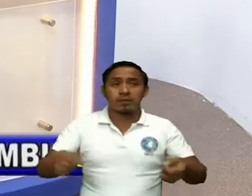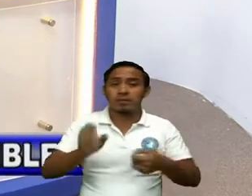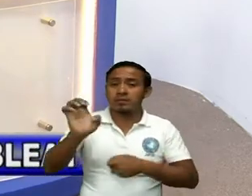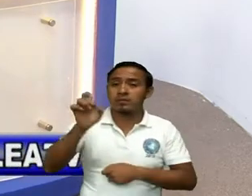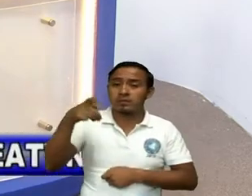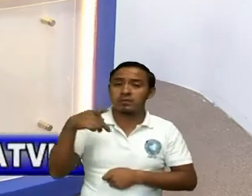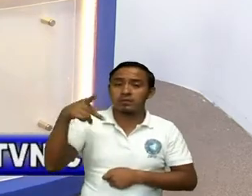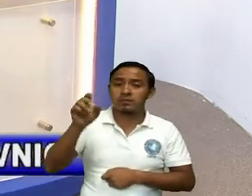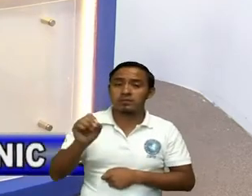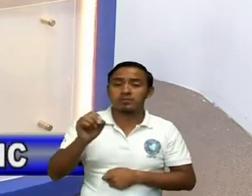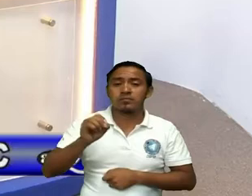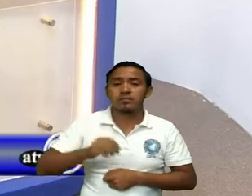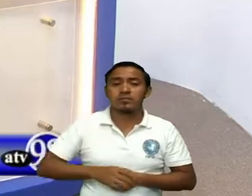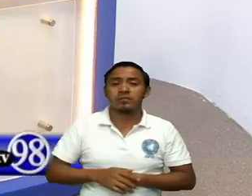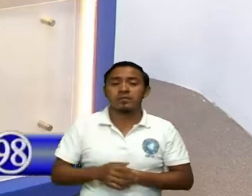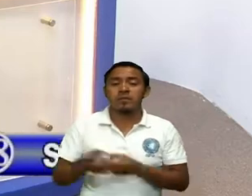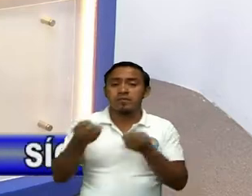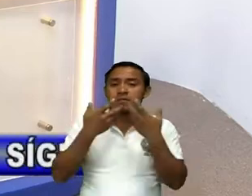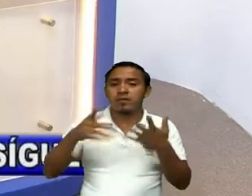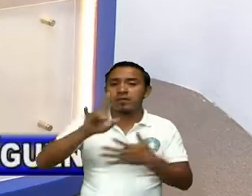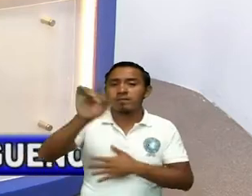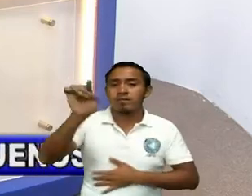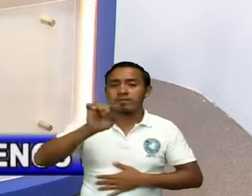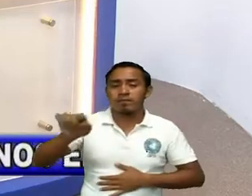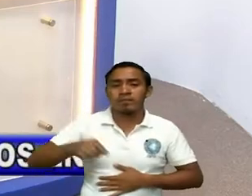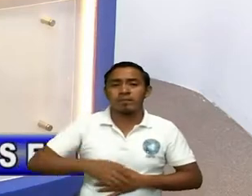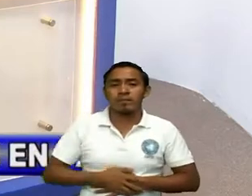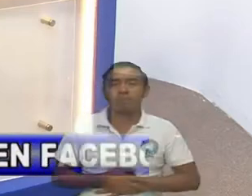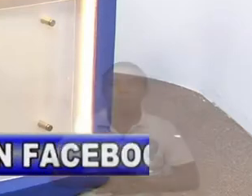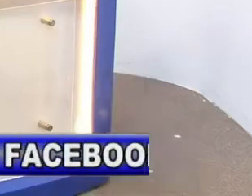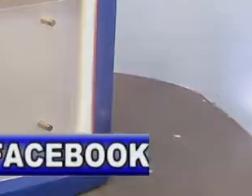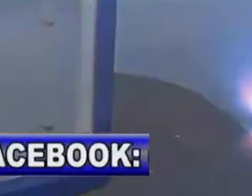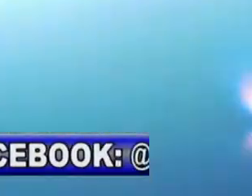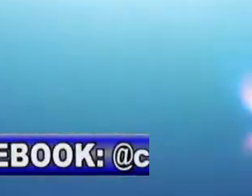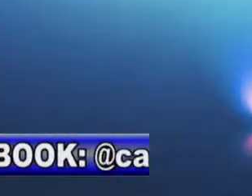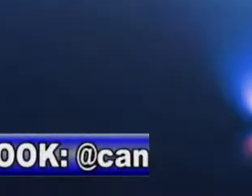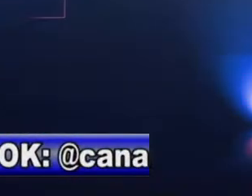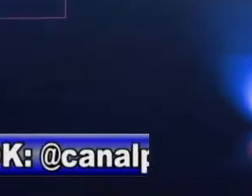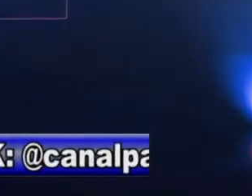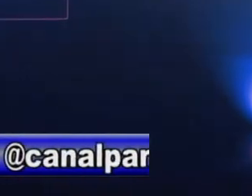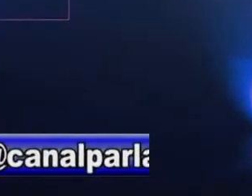Expo Taiwán 2019. Luis Escoto nos brinda más información.